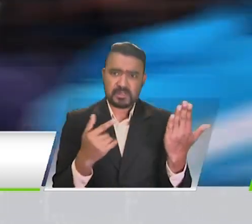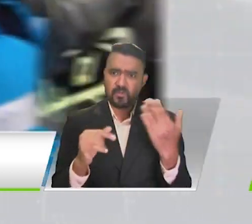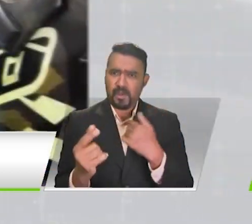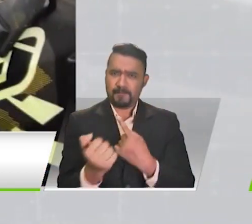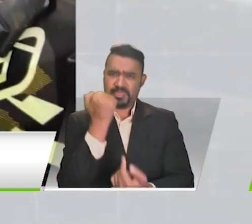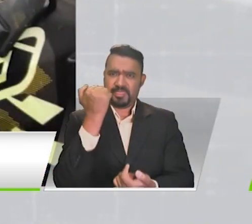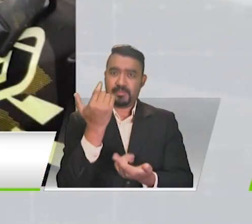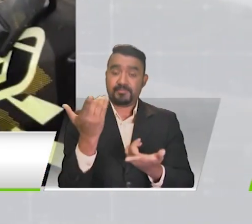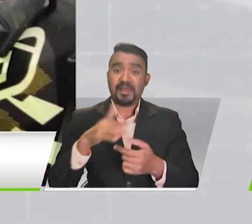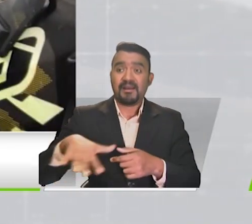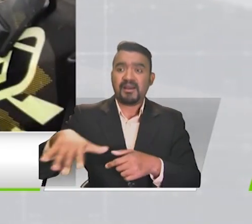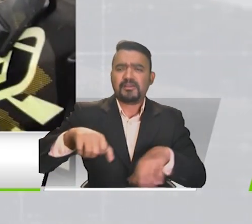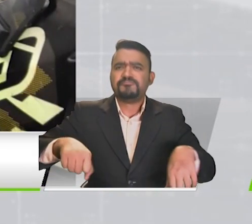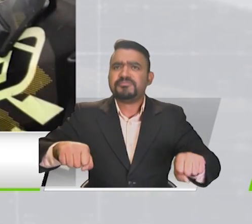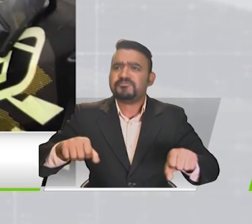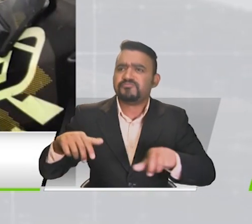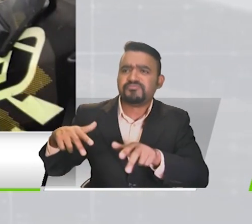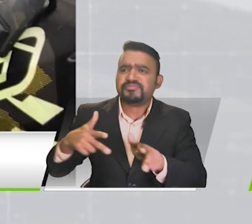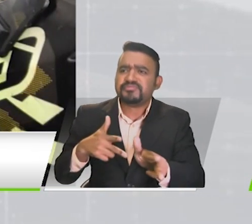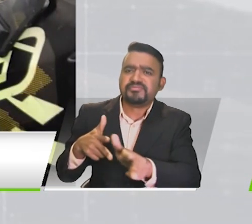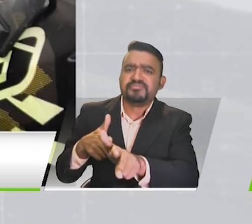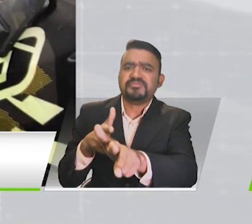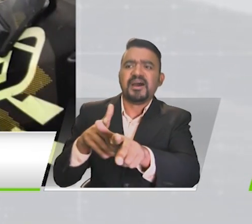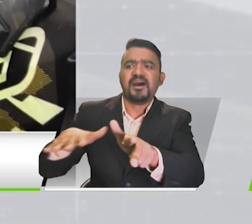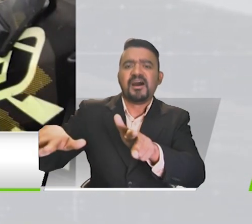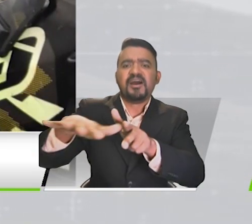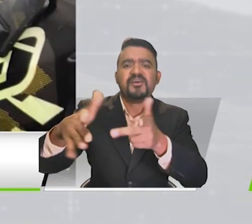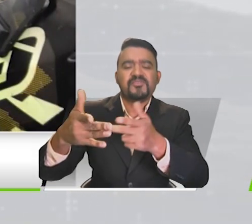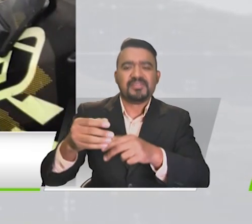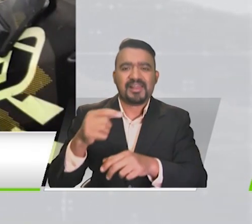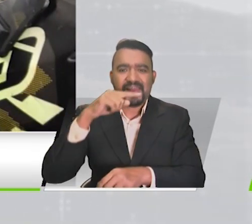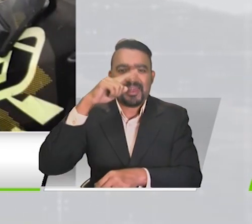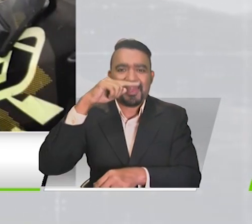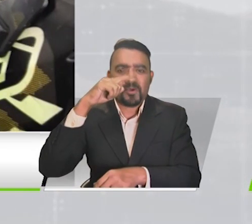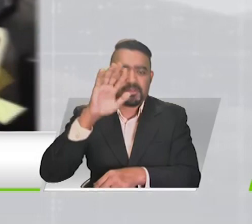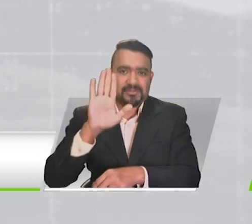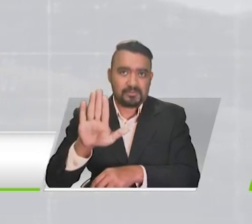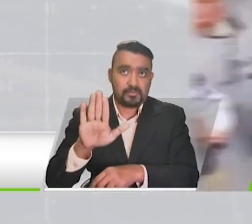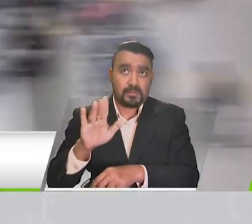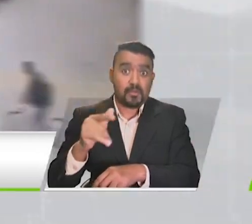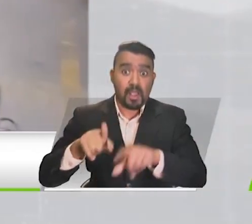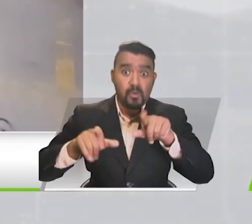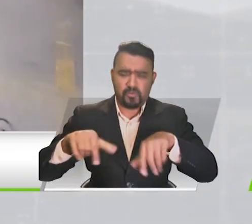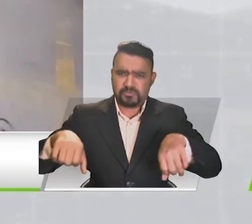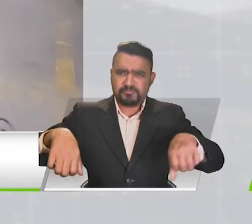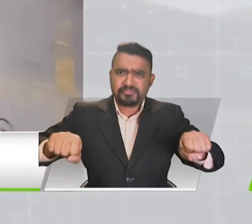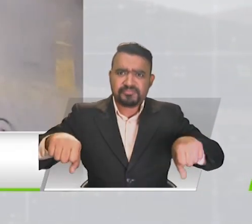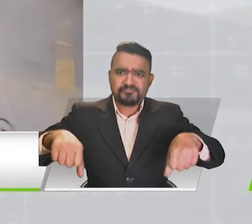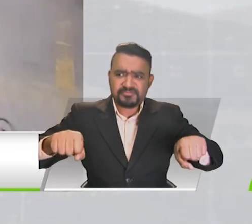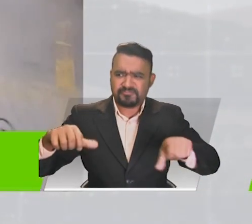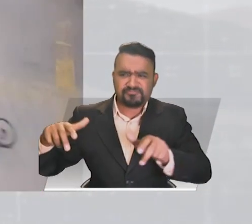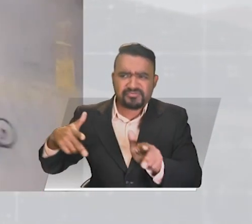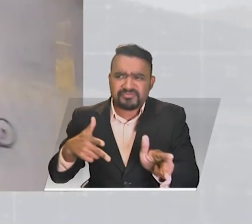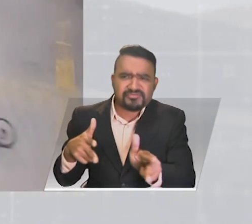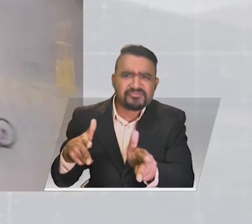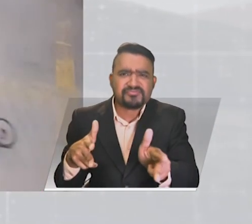barrio Laureles, donde hubo un intento de bloqueo de la avenida Jardín que fue neutralizado rápidamente por las autoridades.